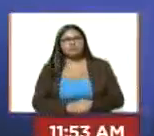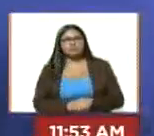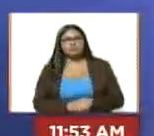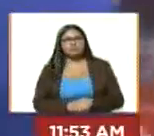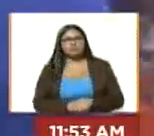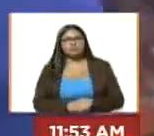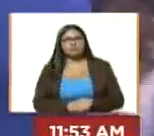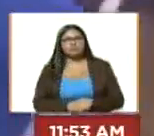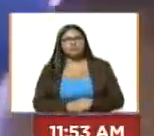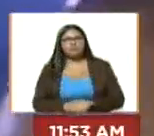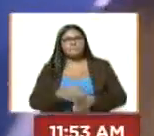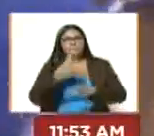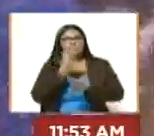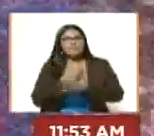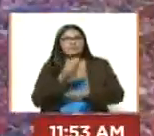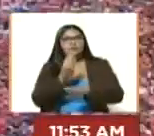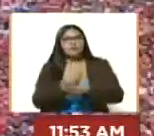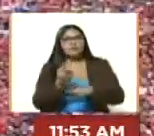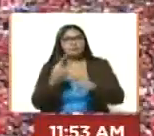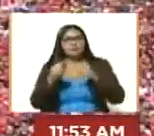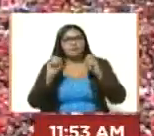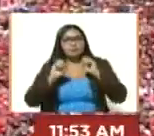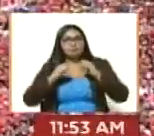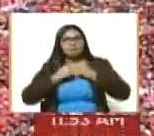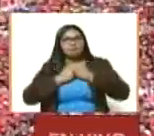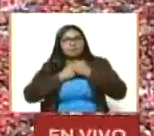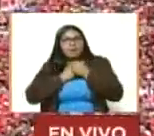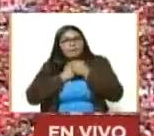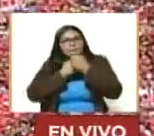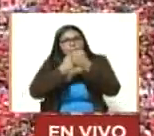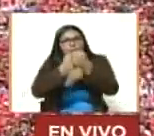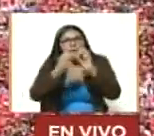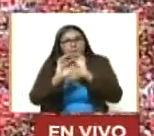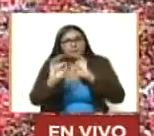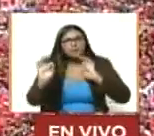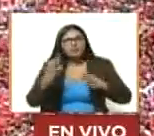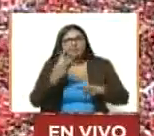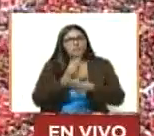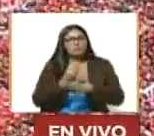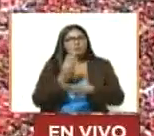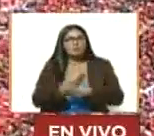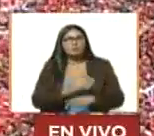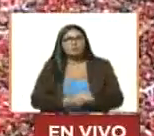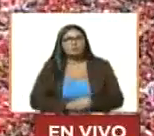Maturín, te declaro mi amor eterno, Maturín.